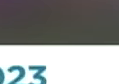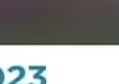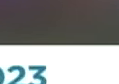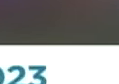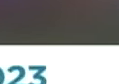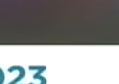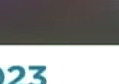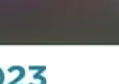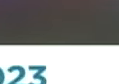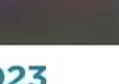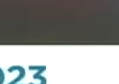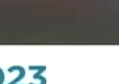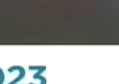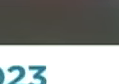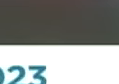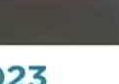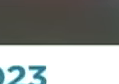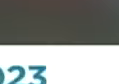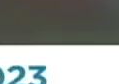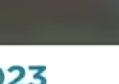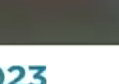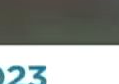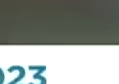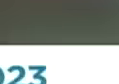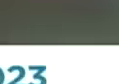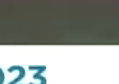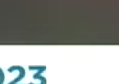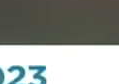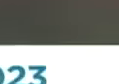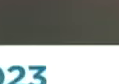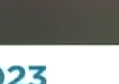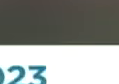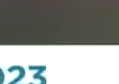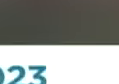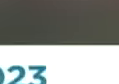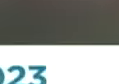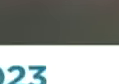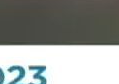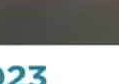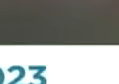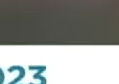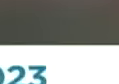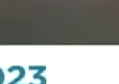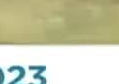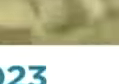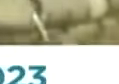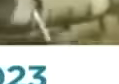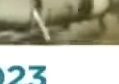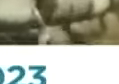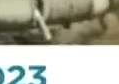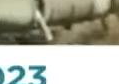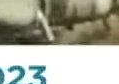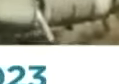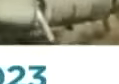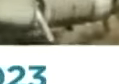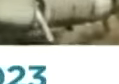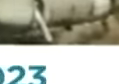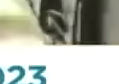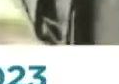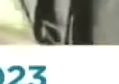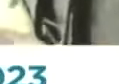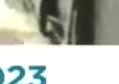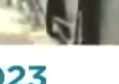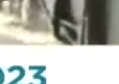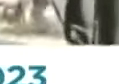Nuestros niños y el futuro de la gente lo gritamos con orgullo. Él es el Kiwi